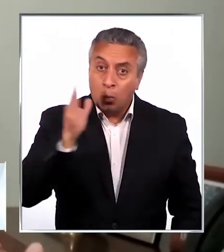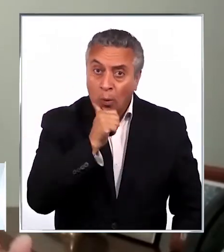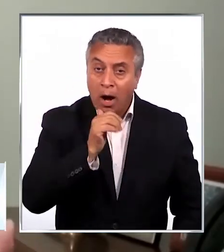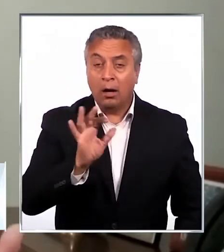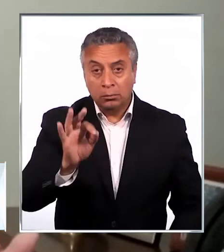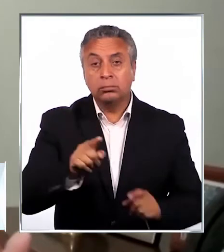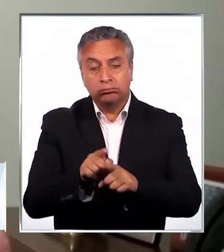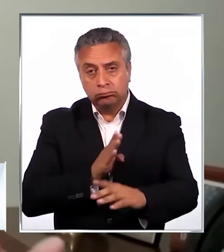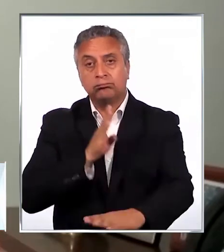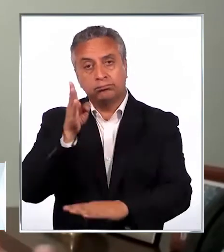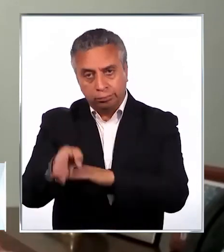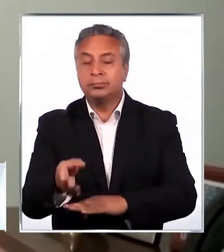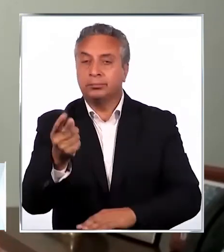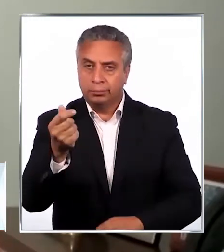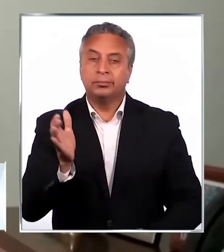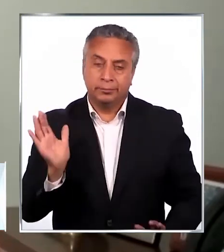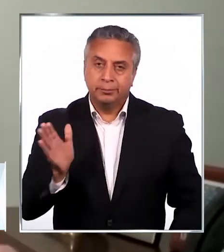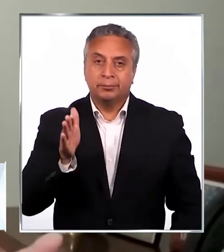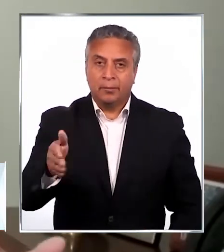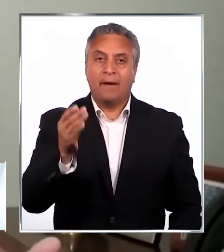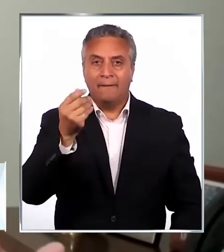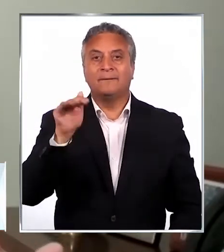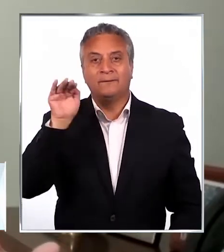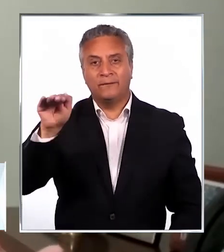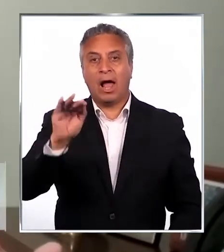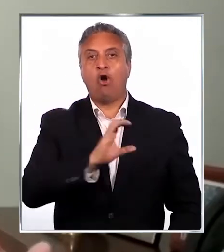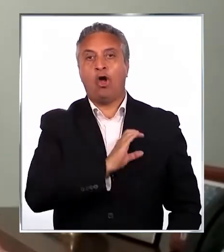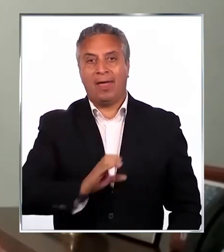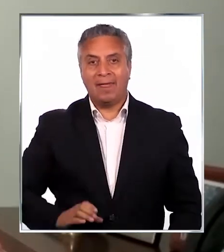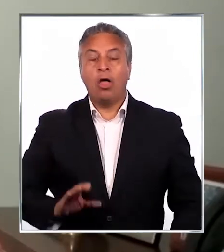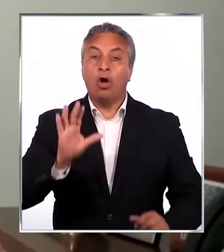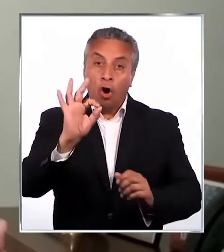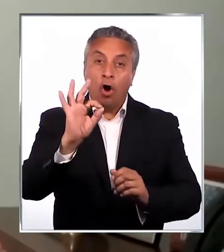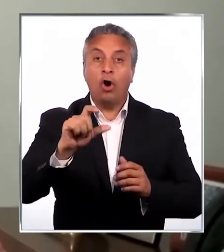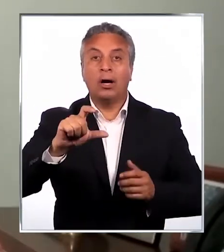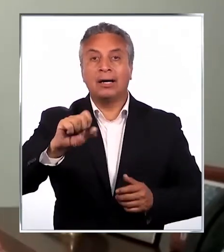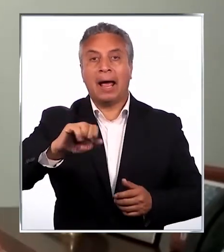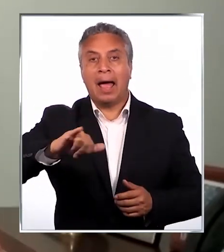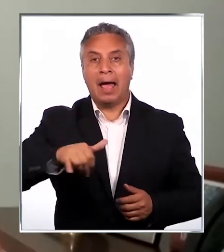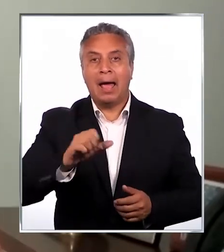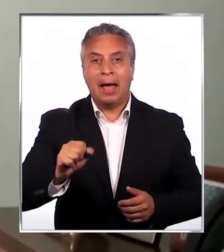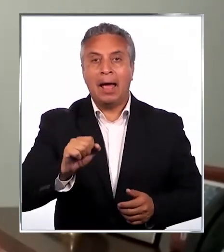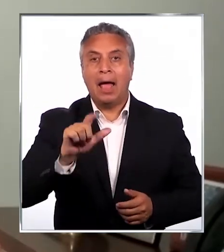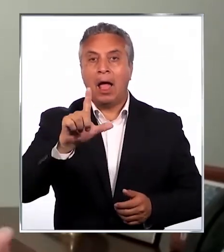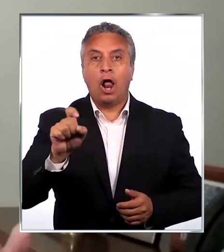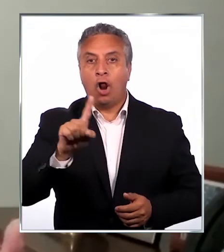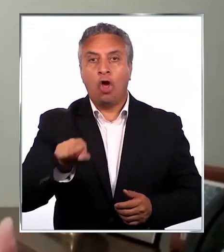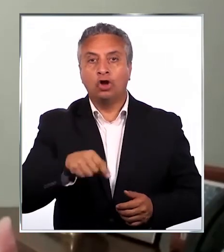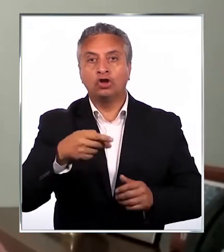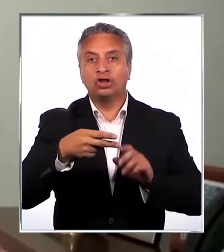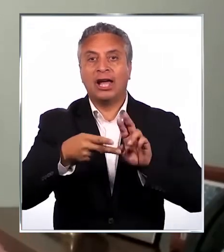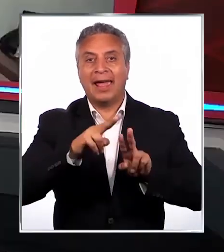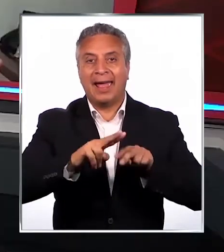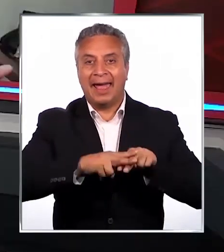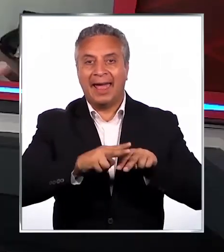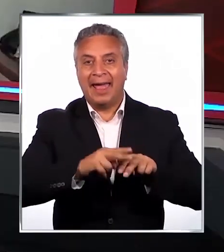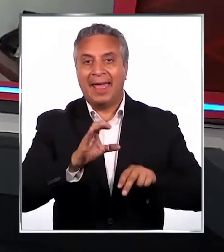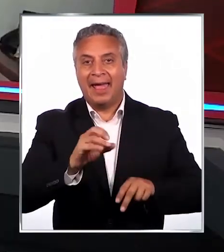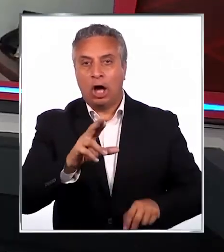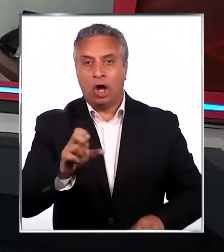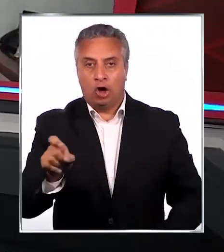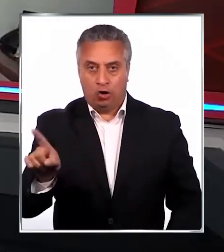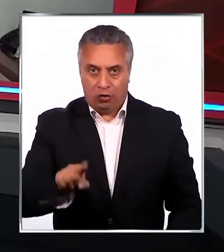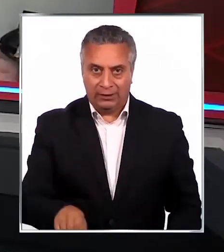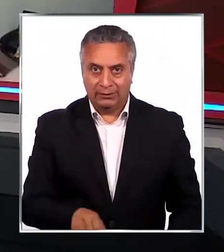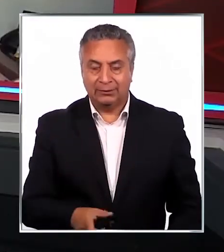una cuenta, ya sea Vista o RUT, y ahí es obviamente en Banco Estado o en la Caja Los Héroes. Y eso se notifica su fecha y forma